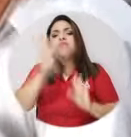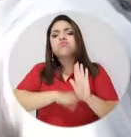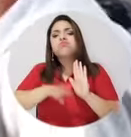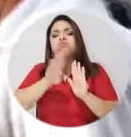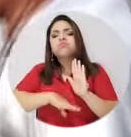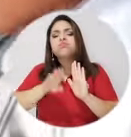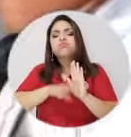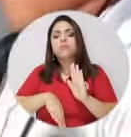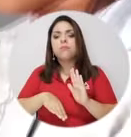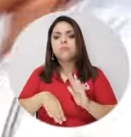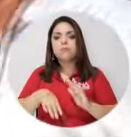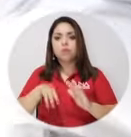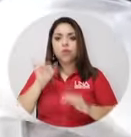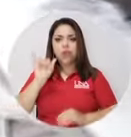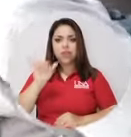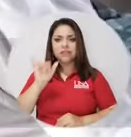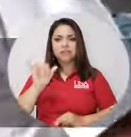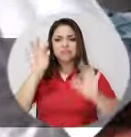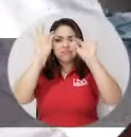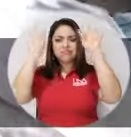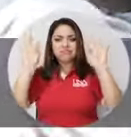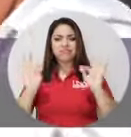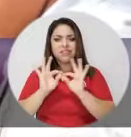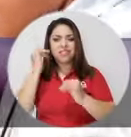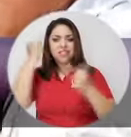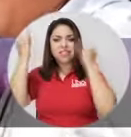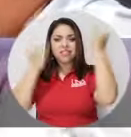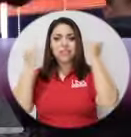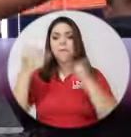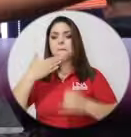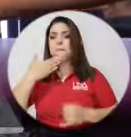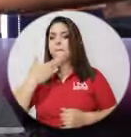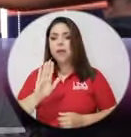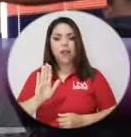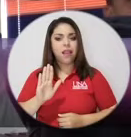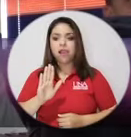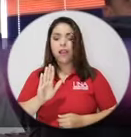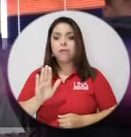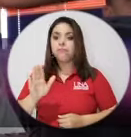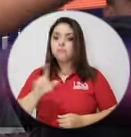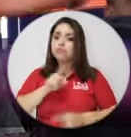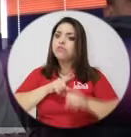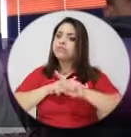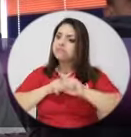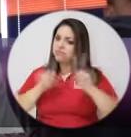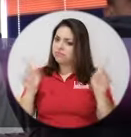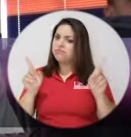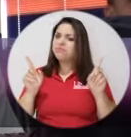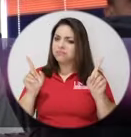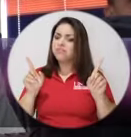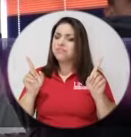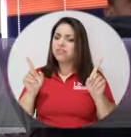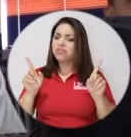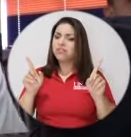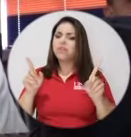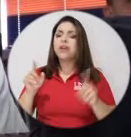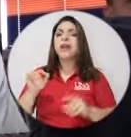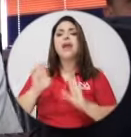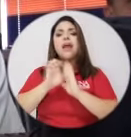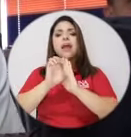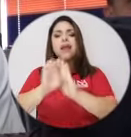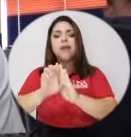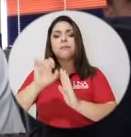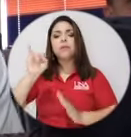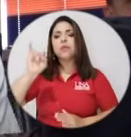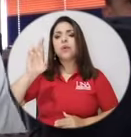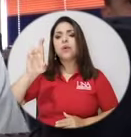que son sumamente dañinos, ¿verdad? Y es bien interesante porque cuando se va a otros países de alto desempeño, ¿verdad?, muy conocidos como el caso